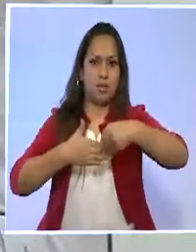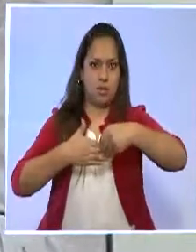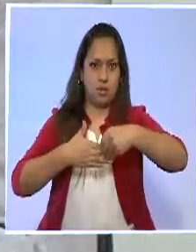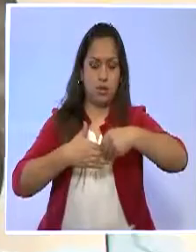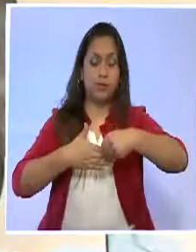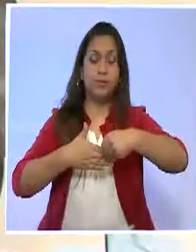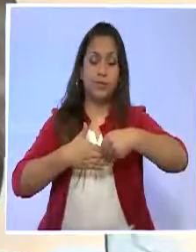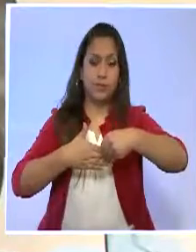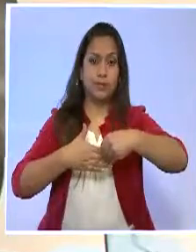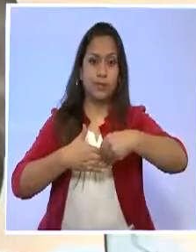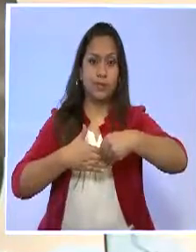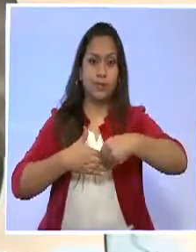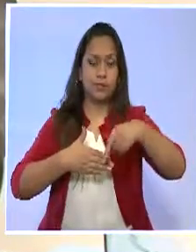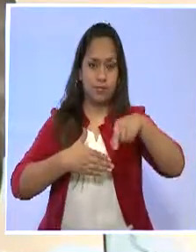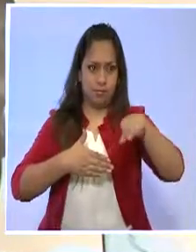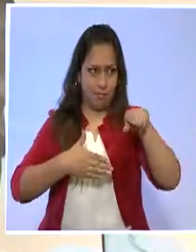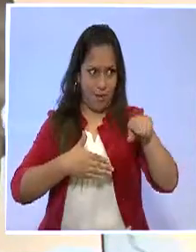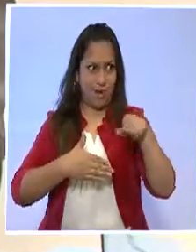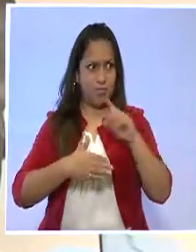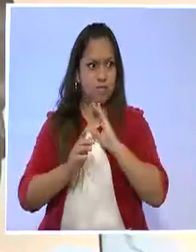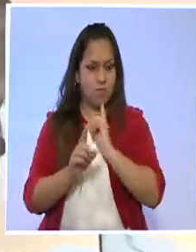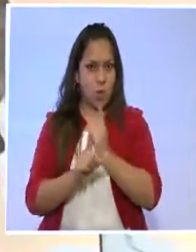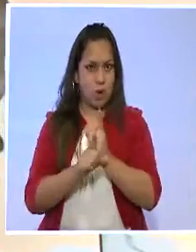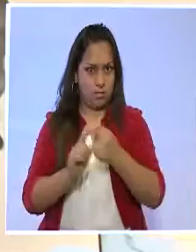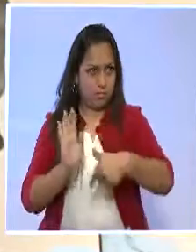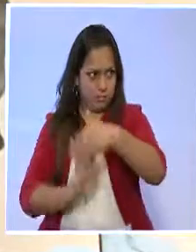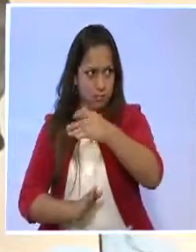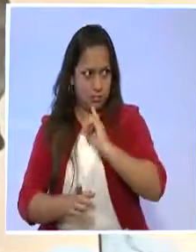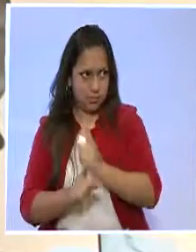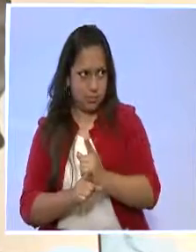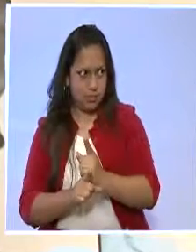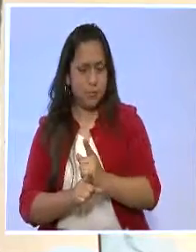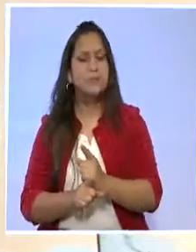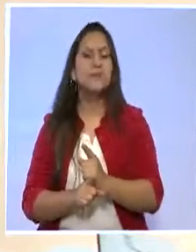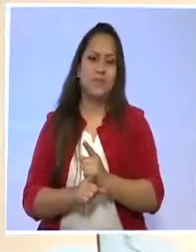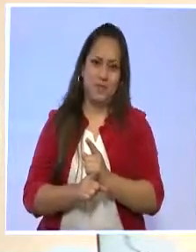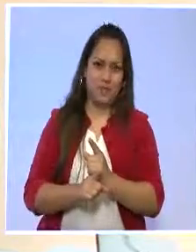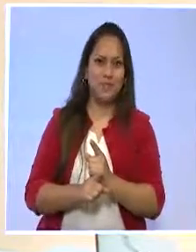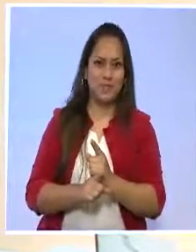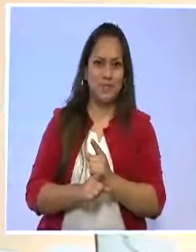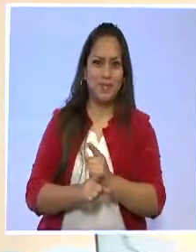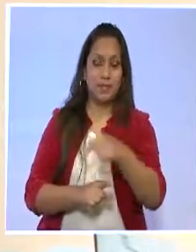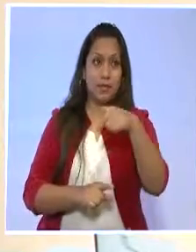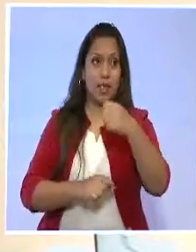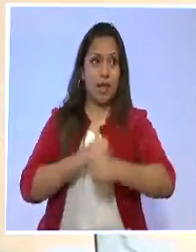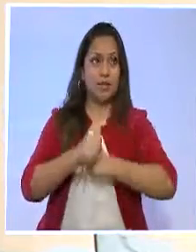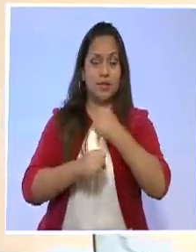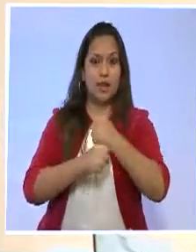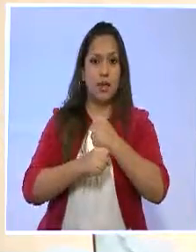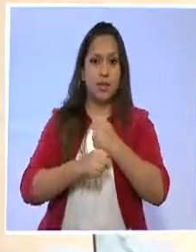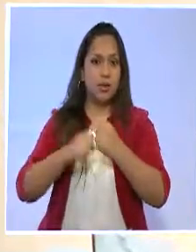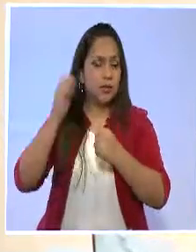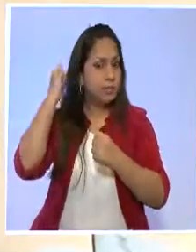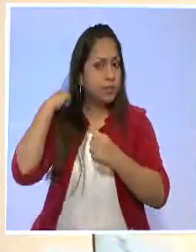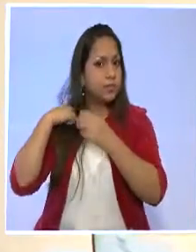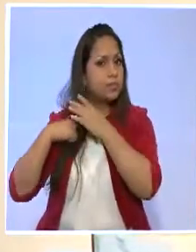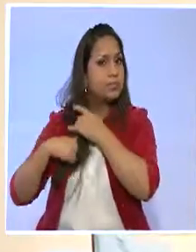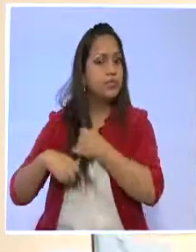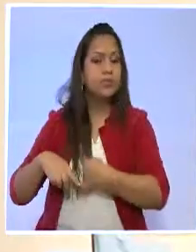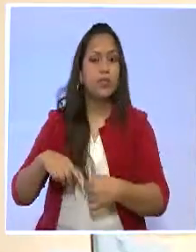parlamentos este también fue el contexto de su viaje así es y bueno en este año como habíamos dicho